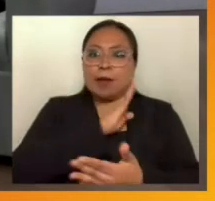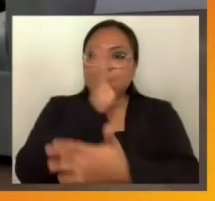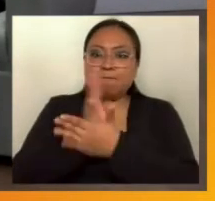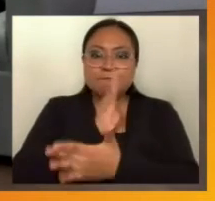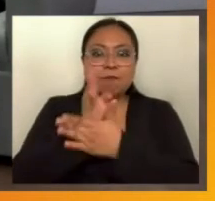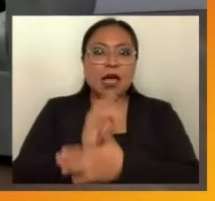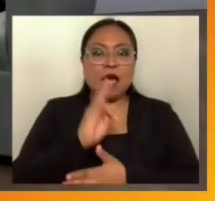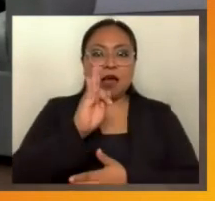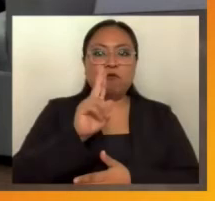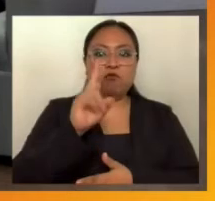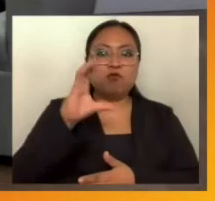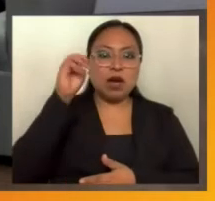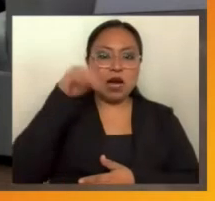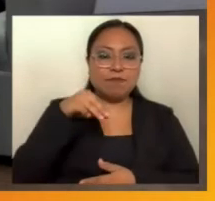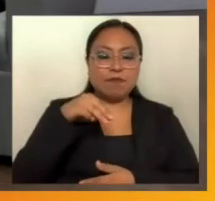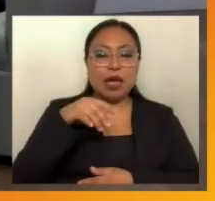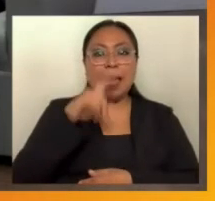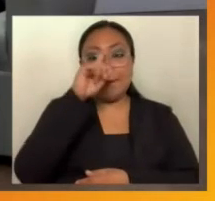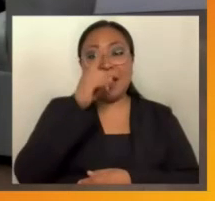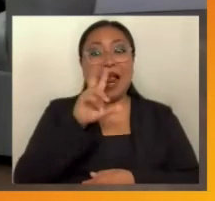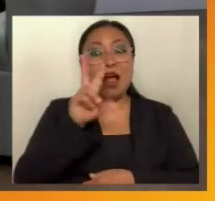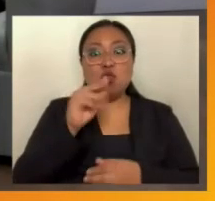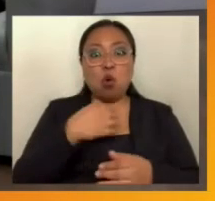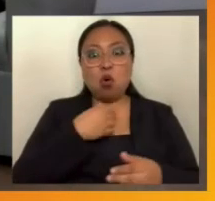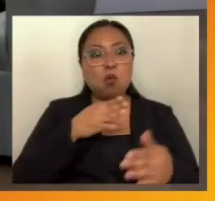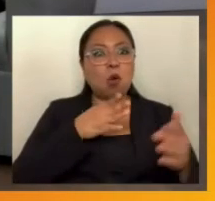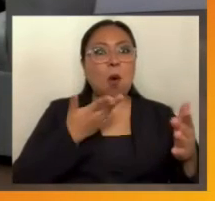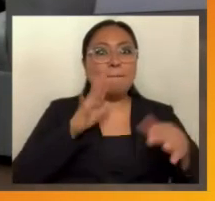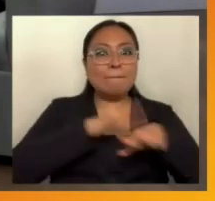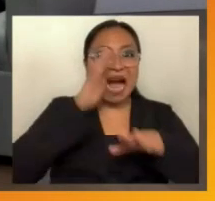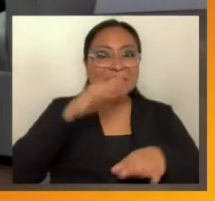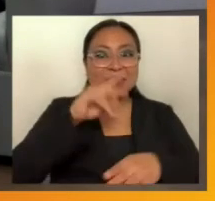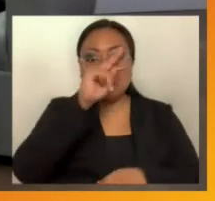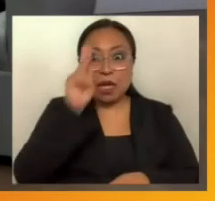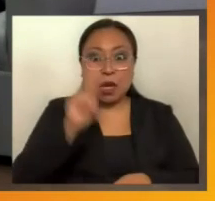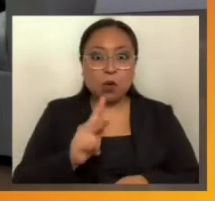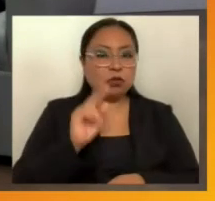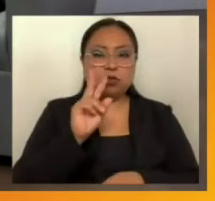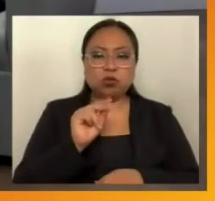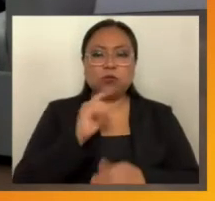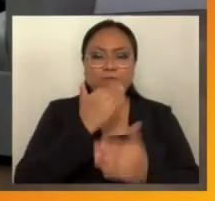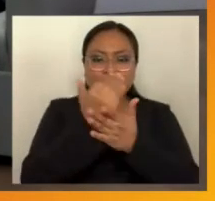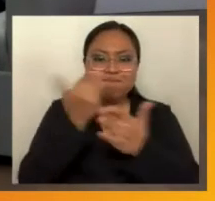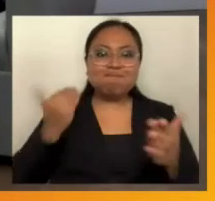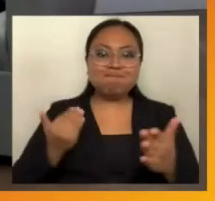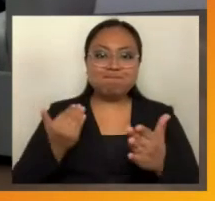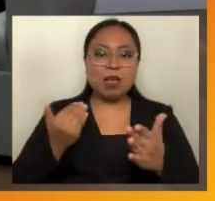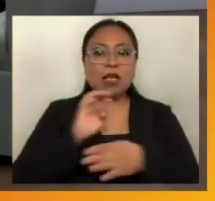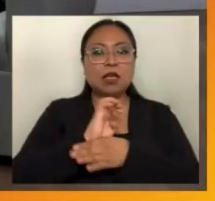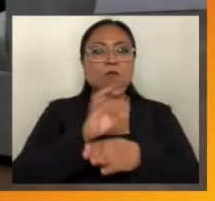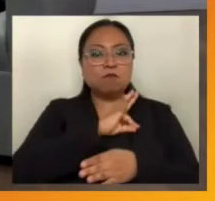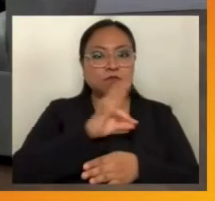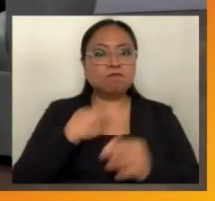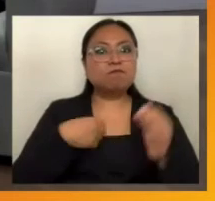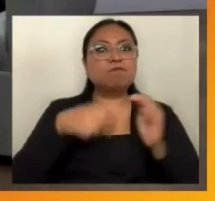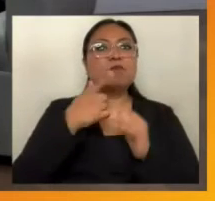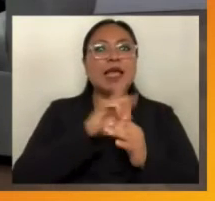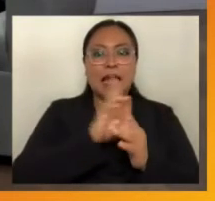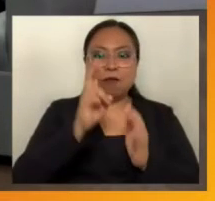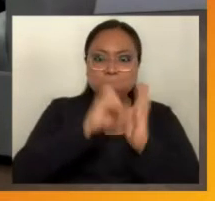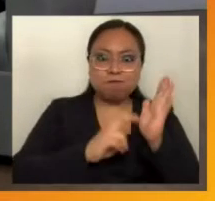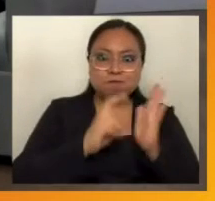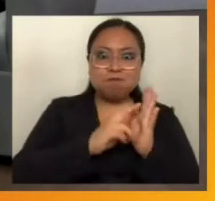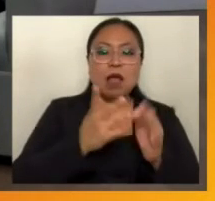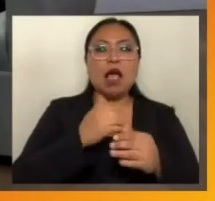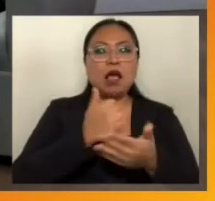avanzara. Y pues sí, creo que a veces no queremos escuchar, ¿no? Acerca de estos